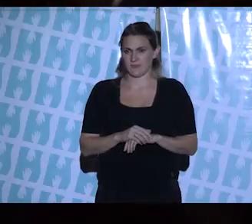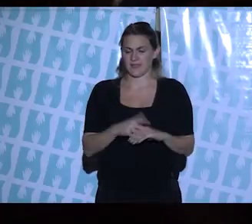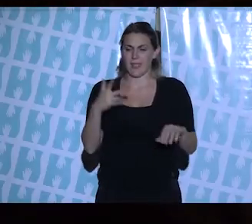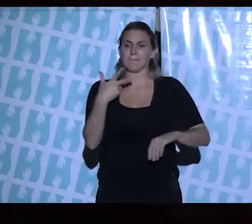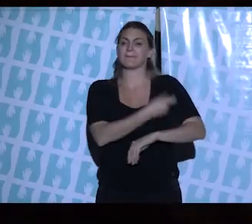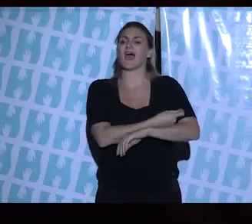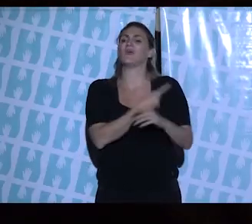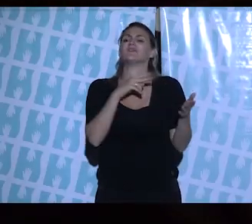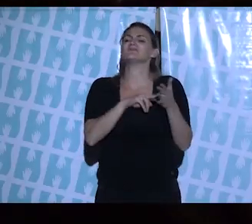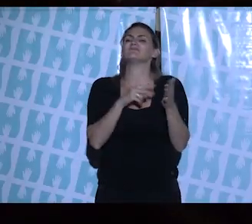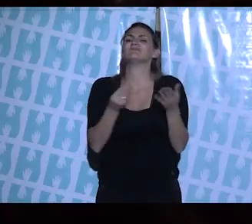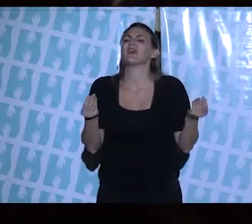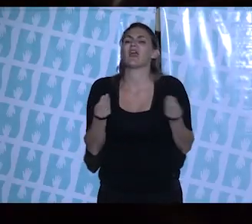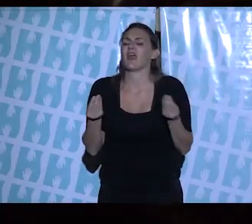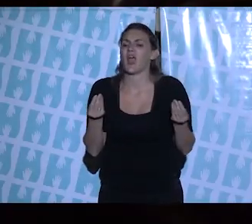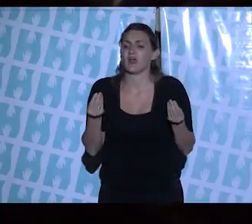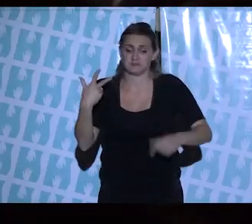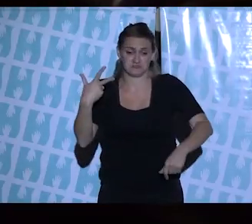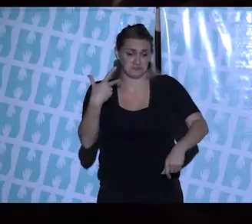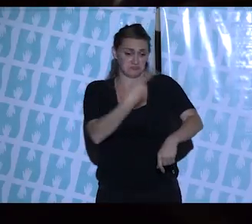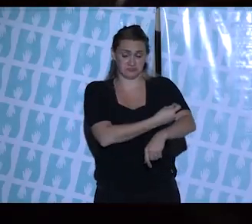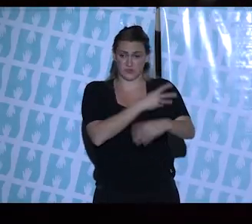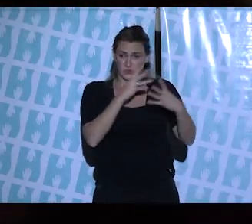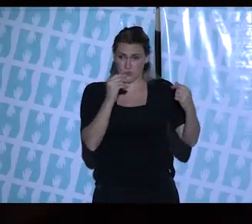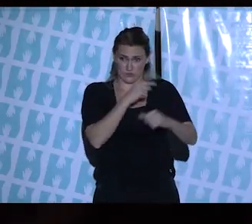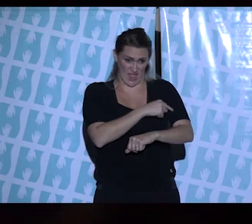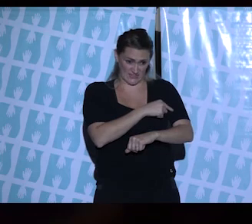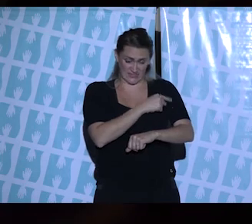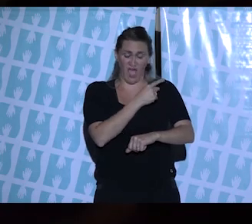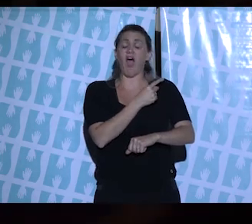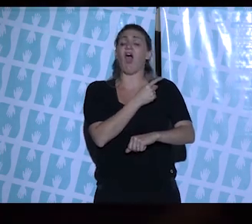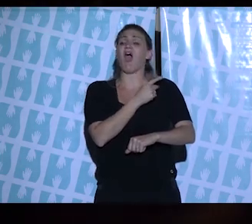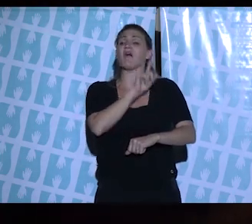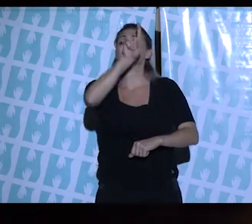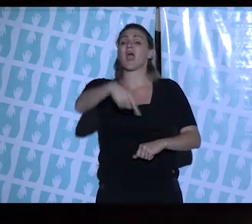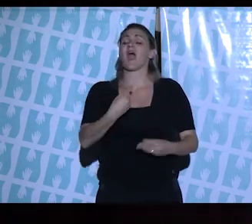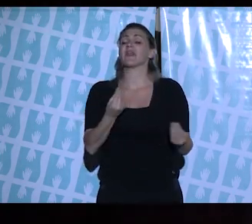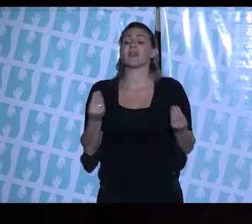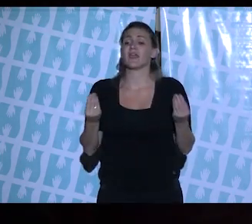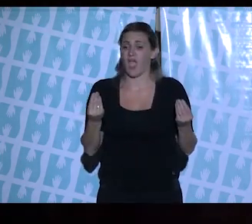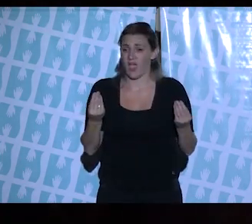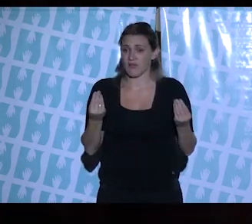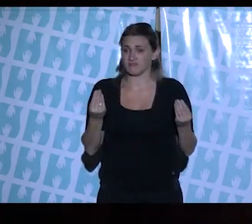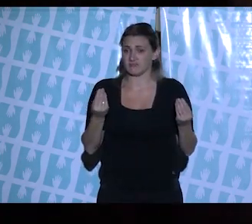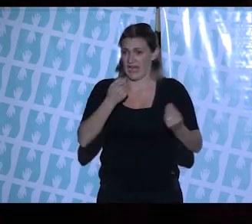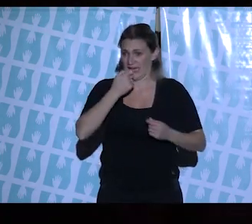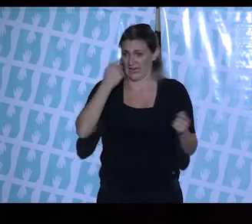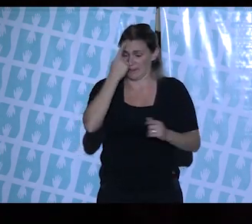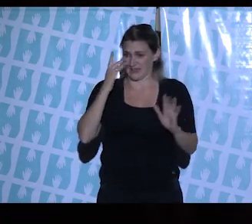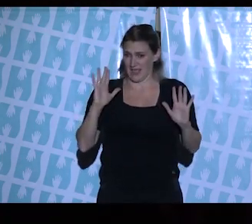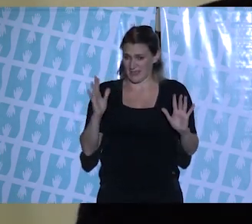Vacunas, ¿qué significa? Que nosotros inyectamos una sustancia que genera en forma activa